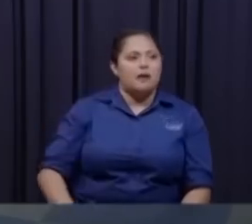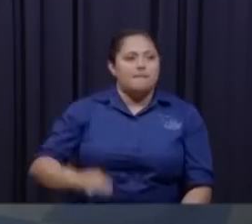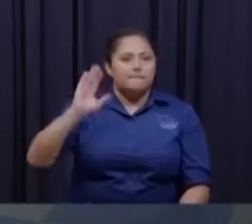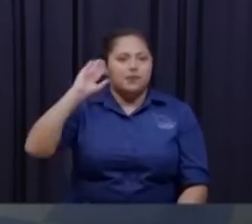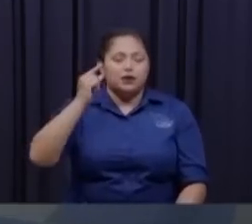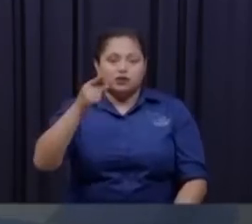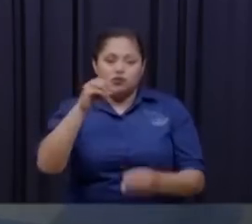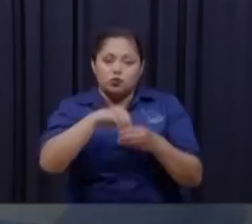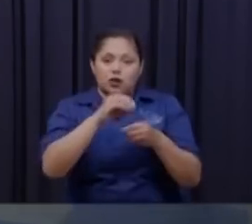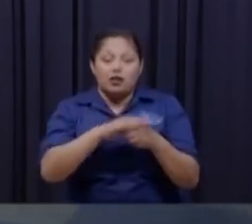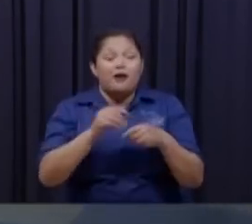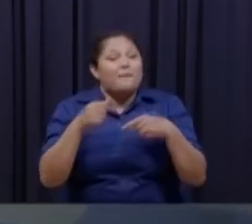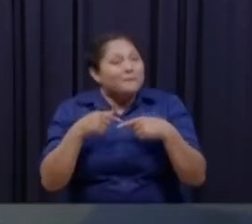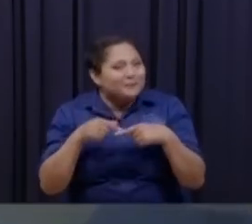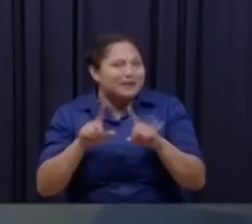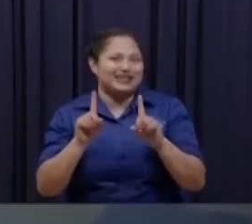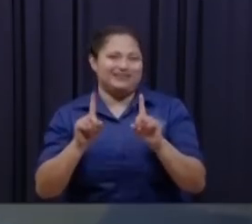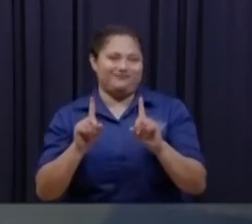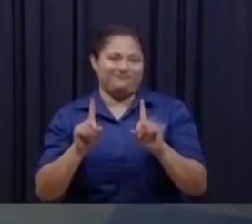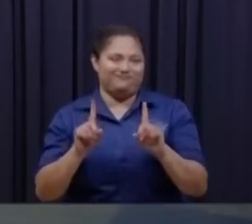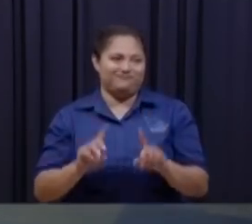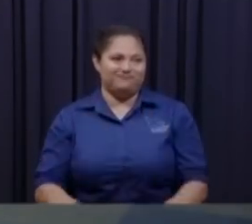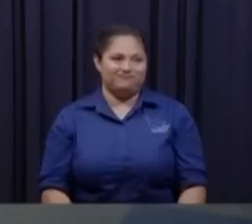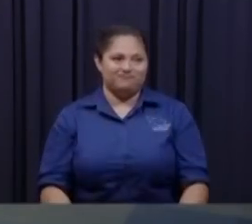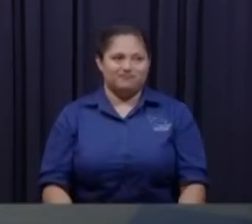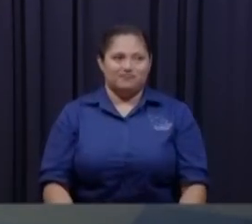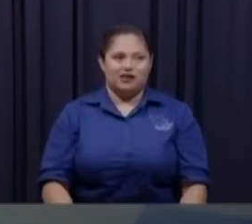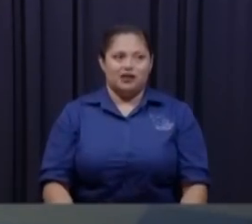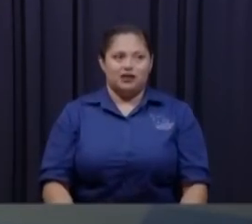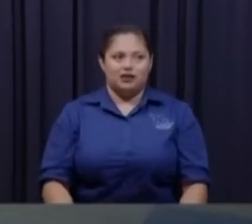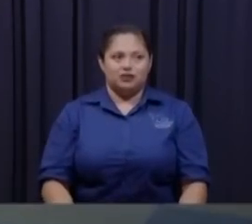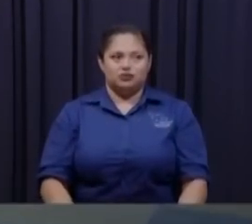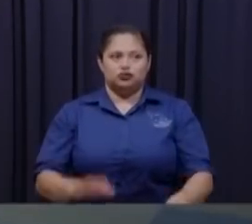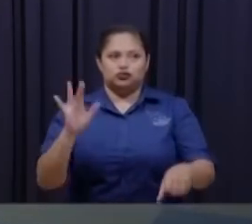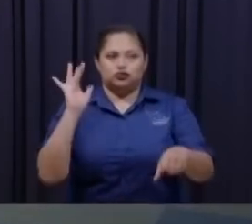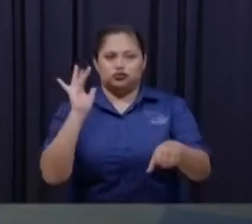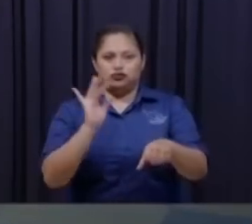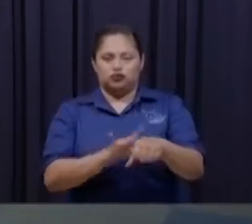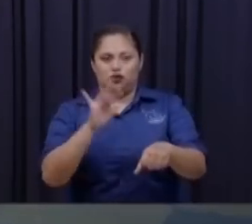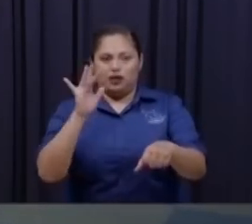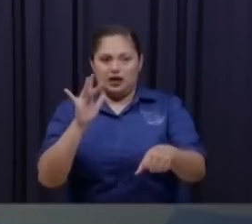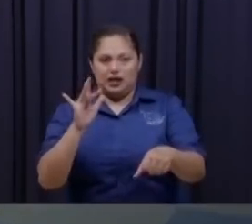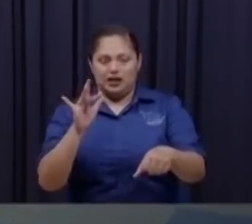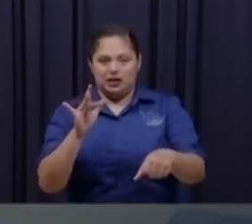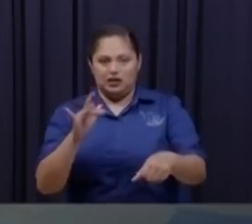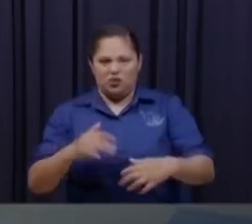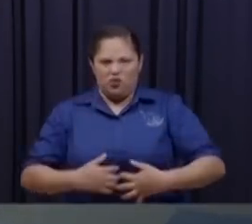guardado, pero tócale el hueso